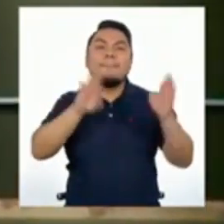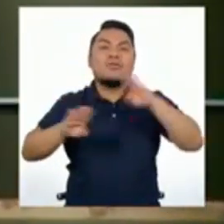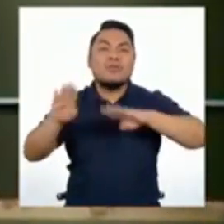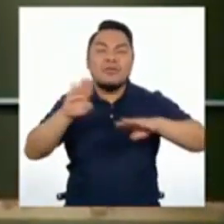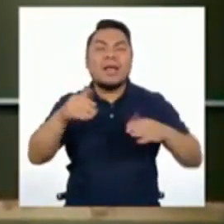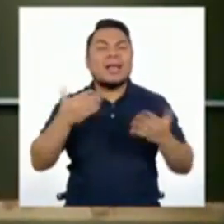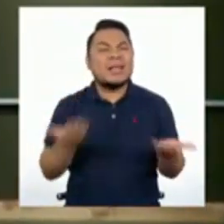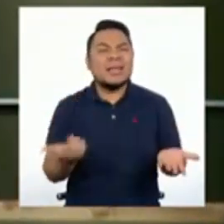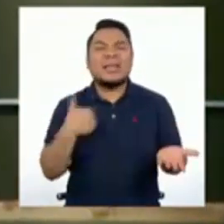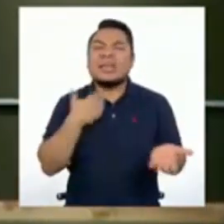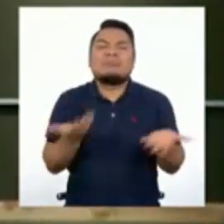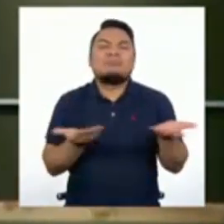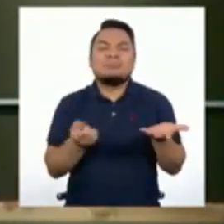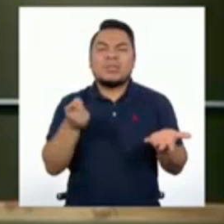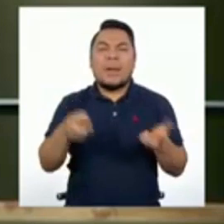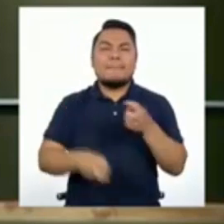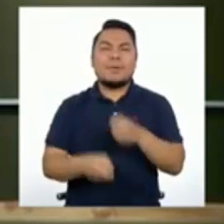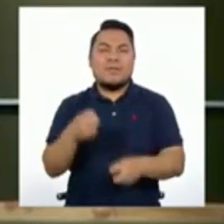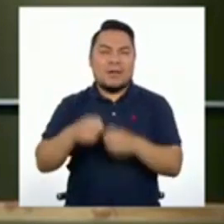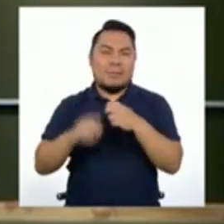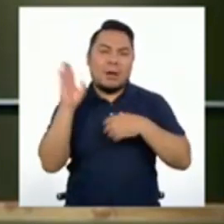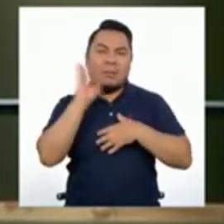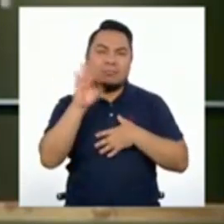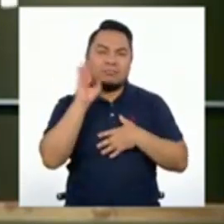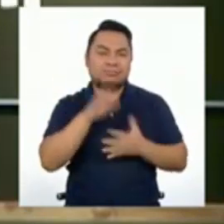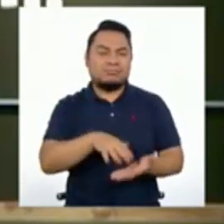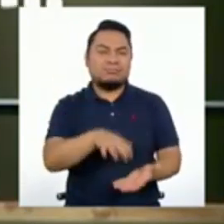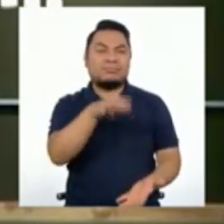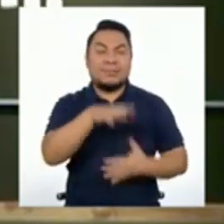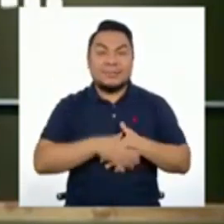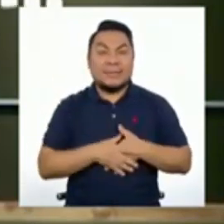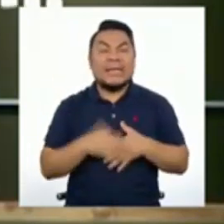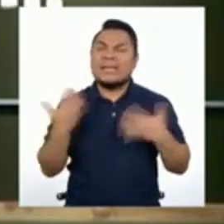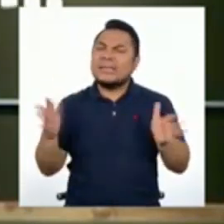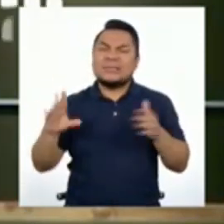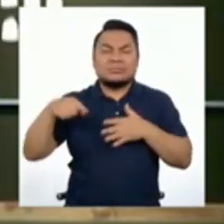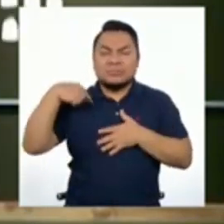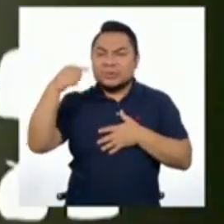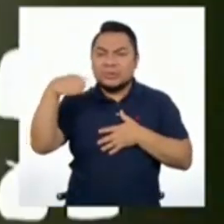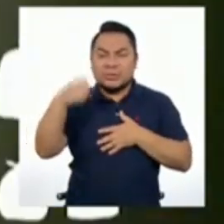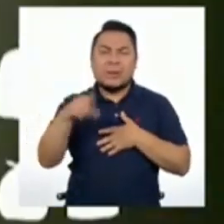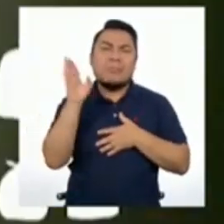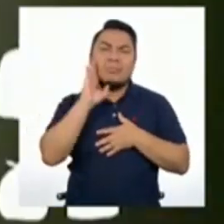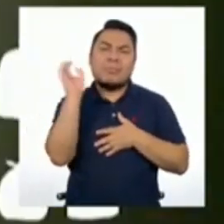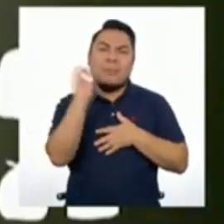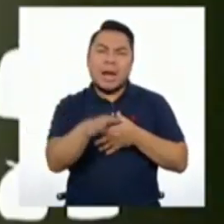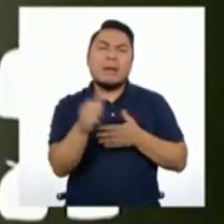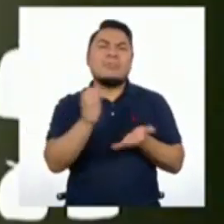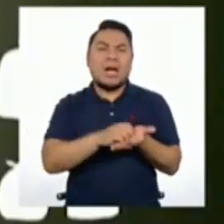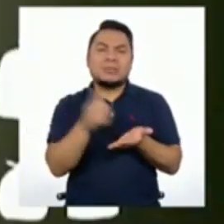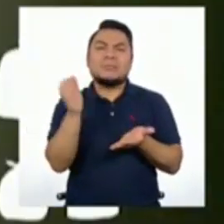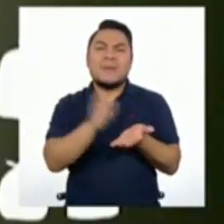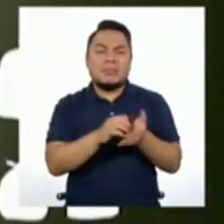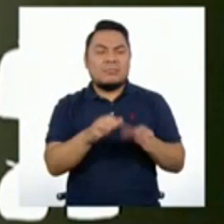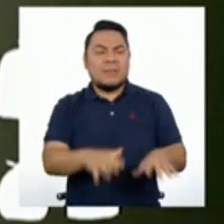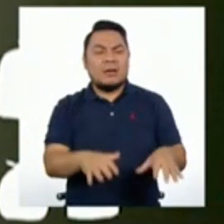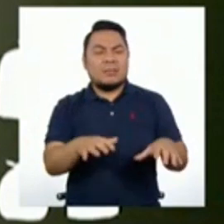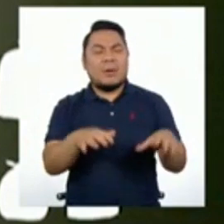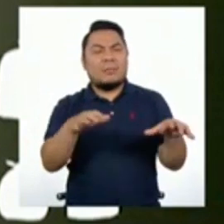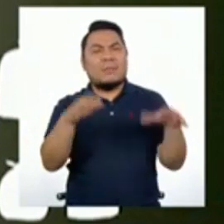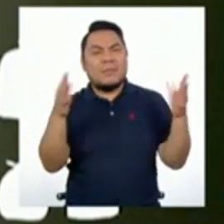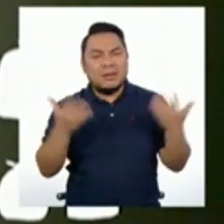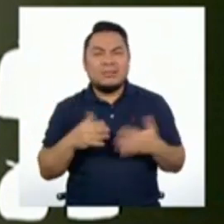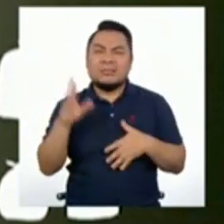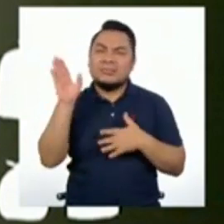de qué se trata el problema de la basura. Cada día generamos más y más residuos. Latas, restos de